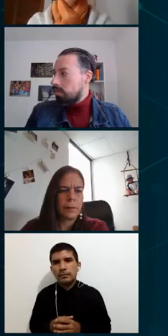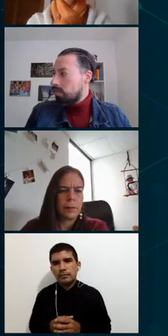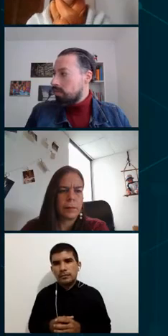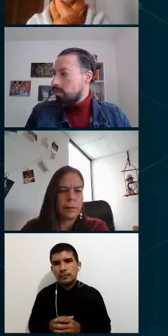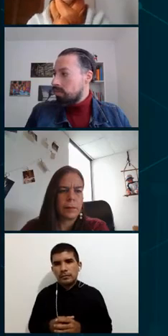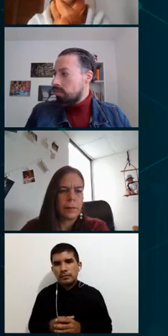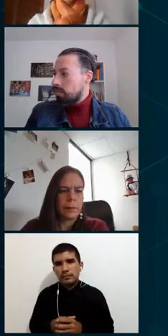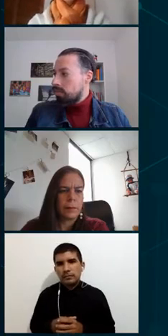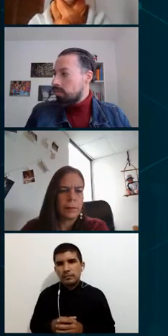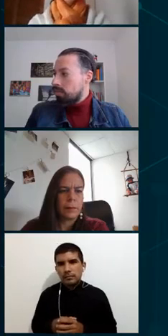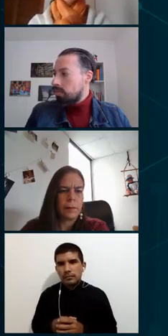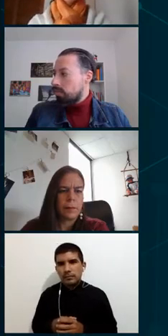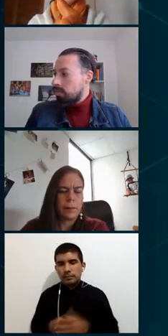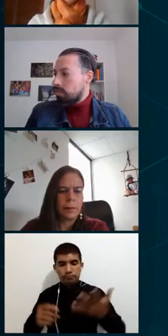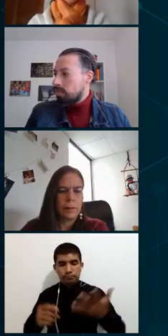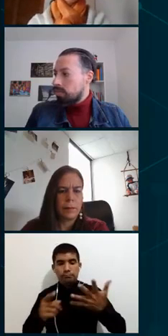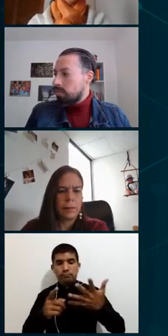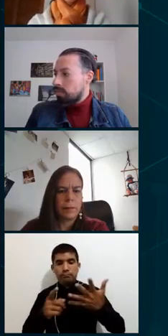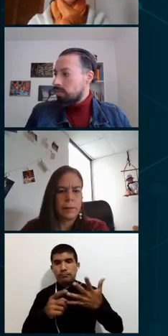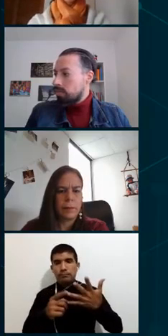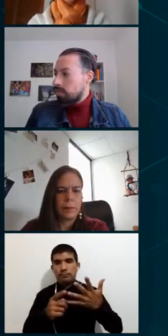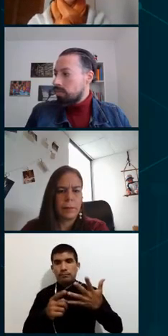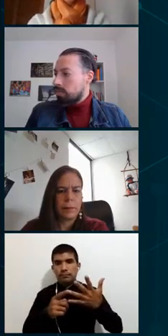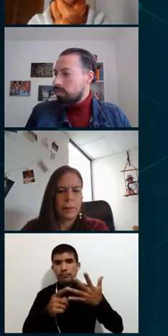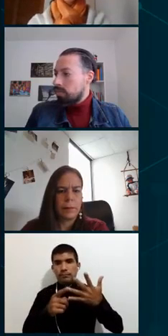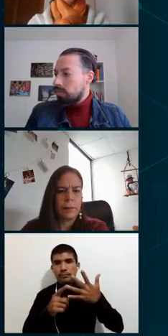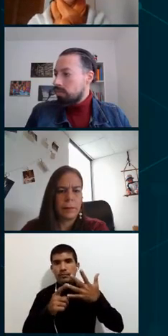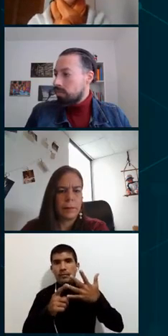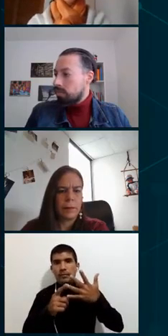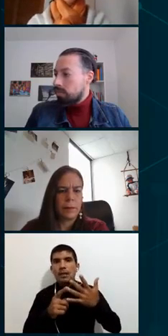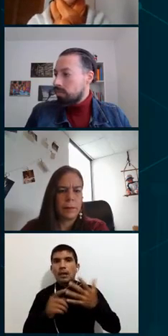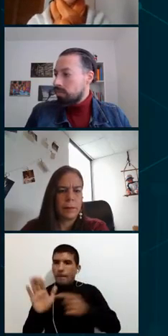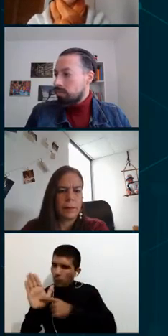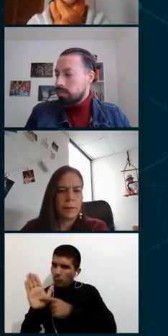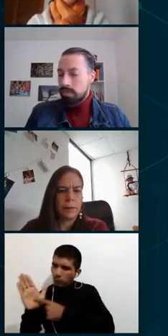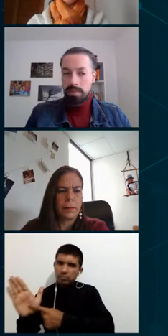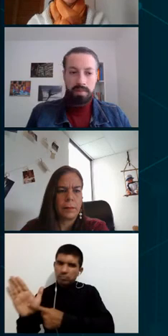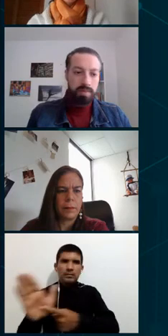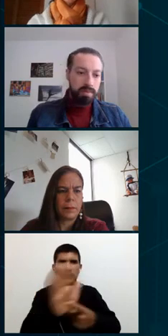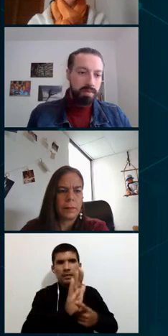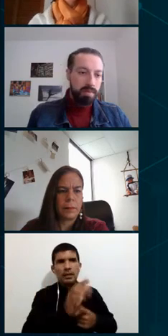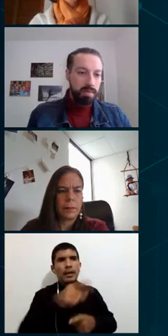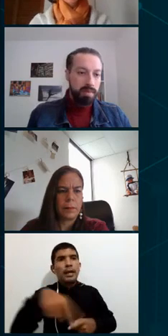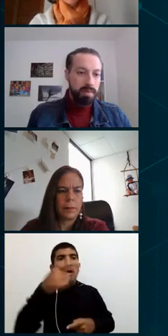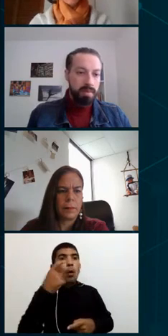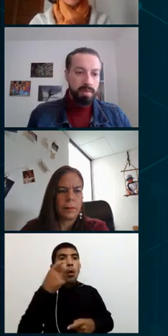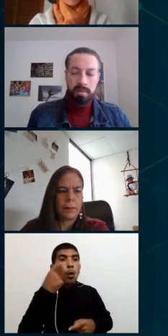prototipo es importante, sino centrarnos en el aprendizaje y planear pues cómo construirlo.